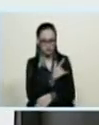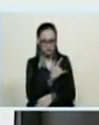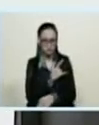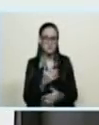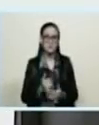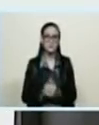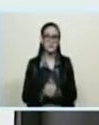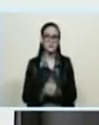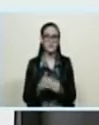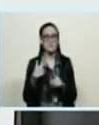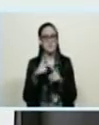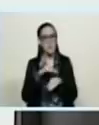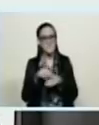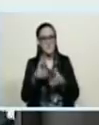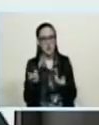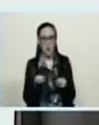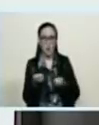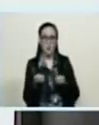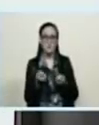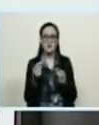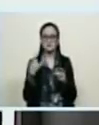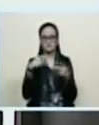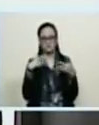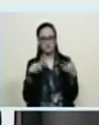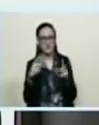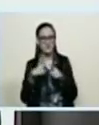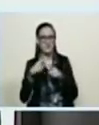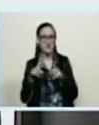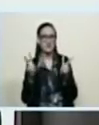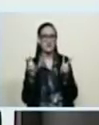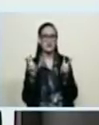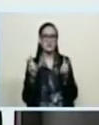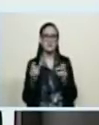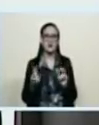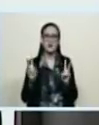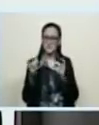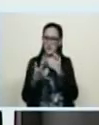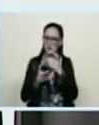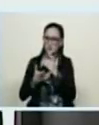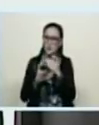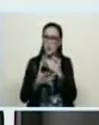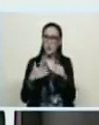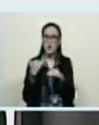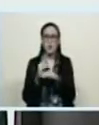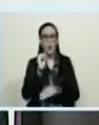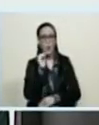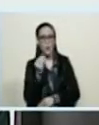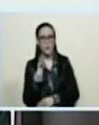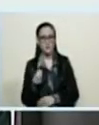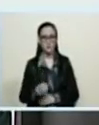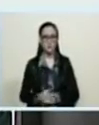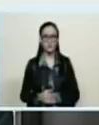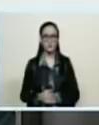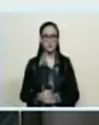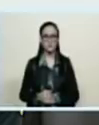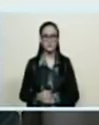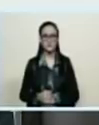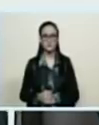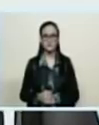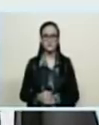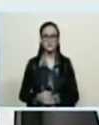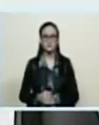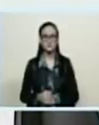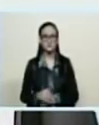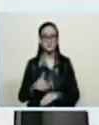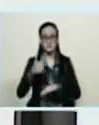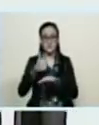economía. Varios temas. Decíamos que hablar de tecnología es igual a hablar de juventud. Y pudiéramos decir que,